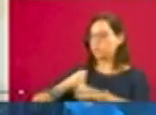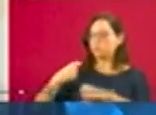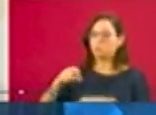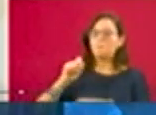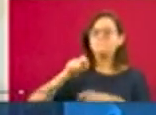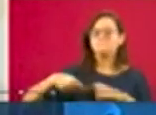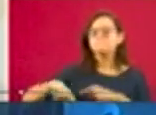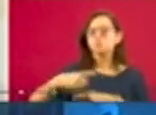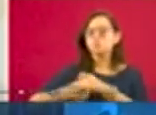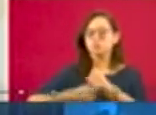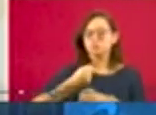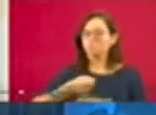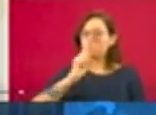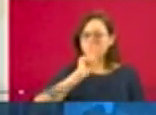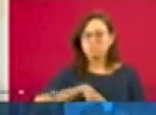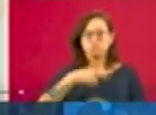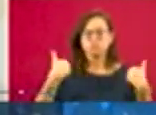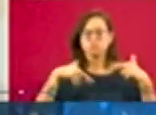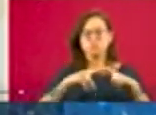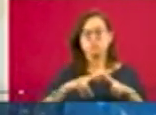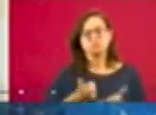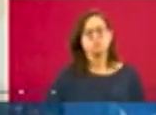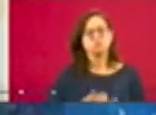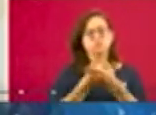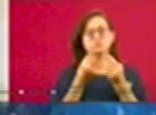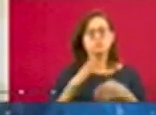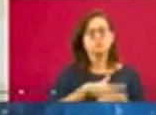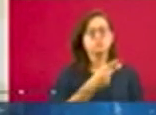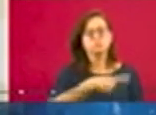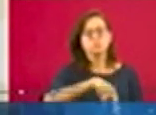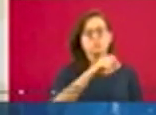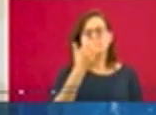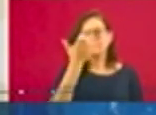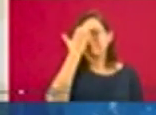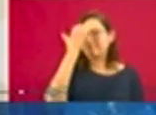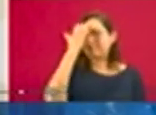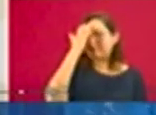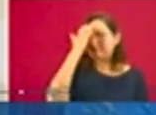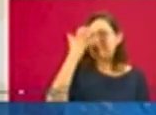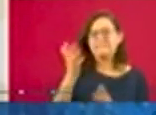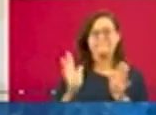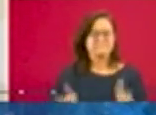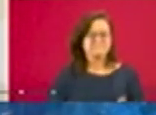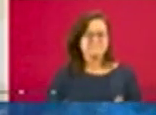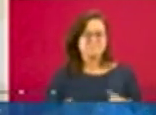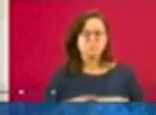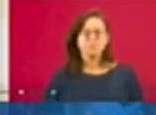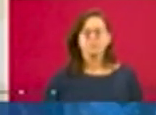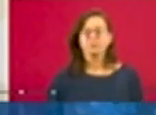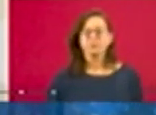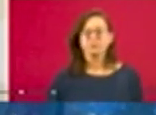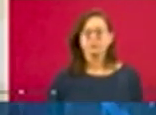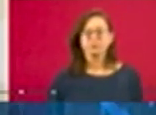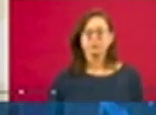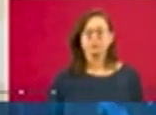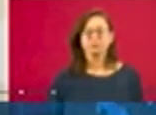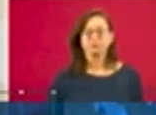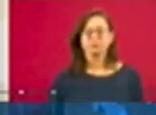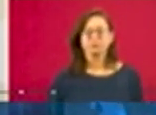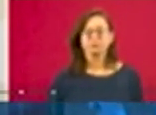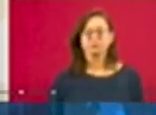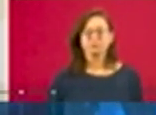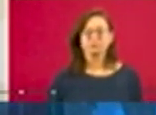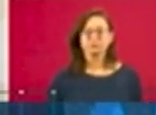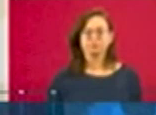van a repartir a finales de septiembre, porque son nuevos y se acaban de solicitar.